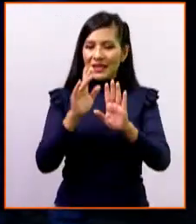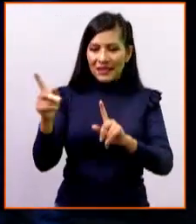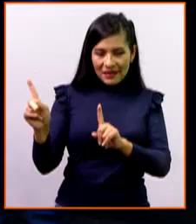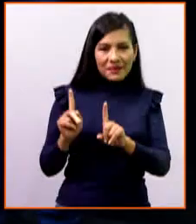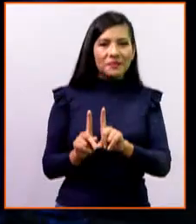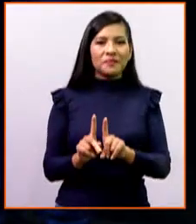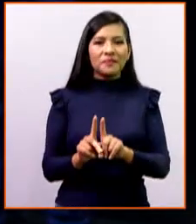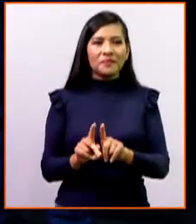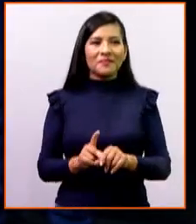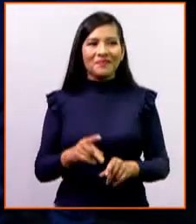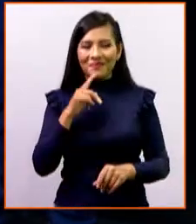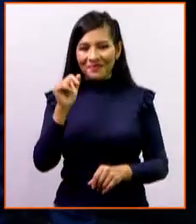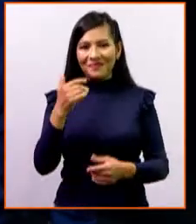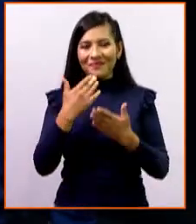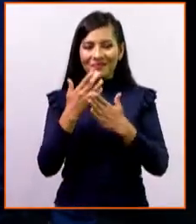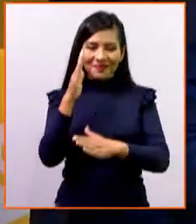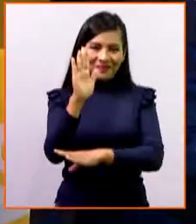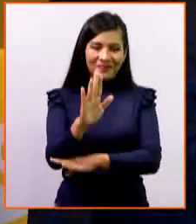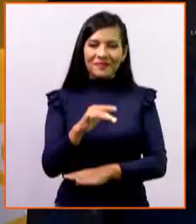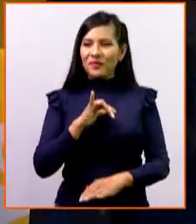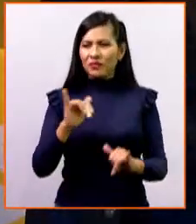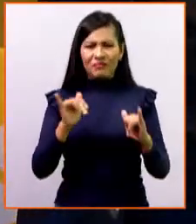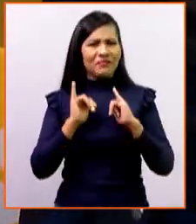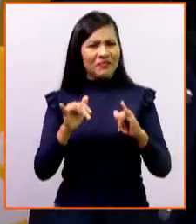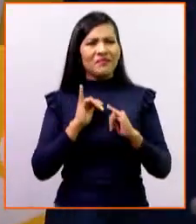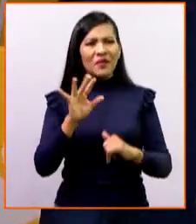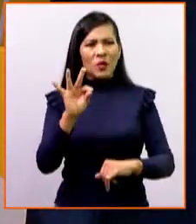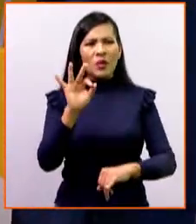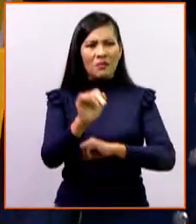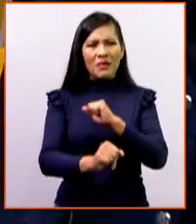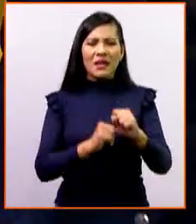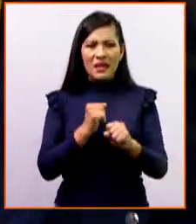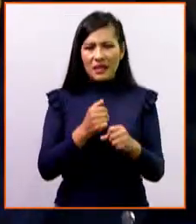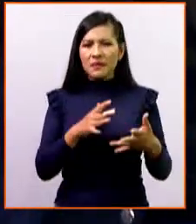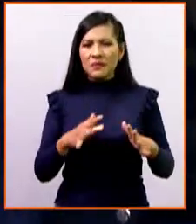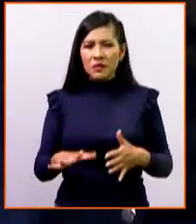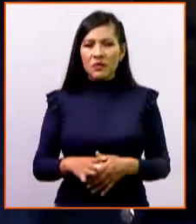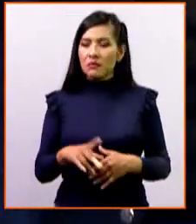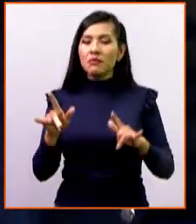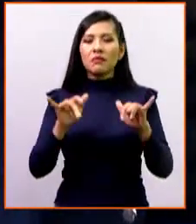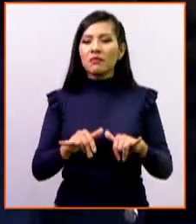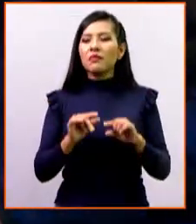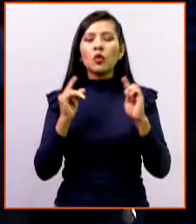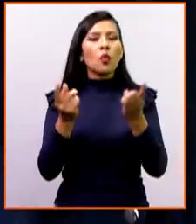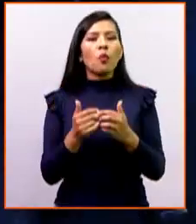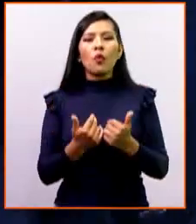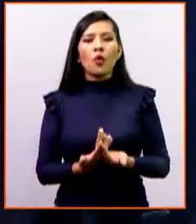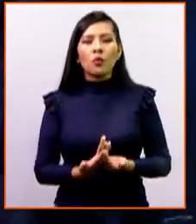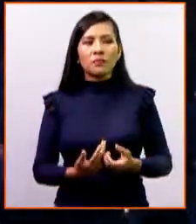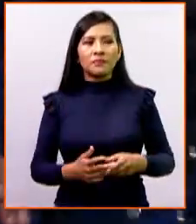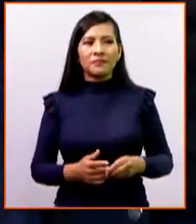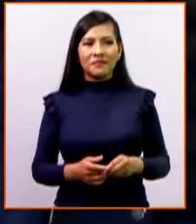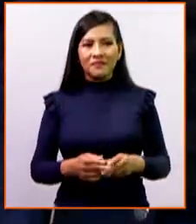¿Cuánto tiempo? ¿Cómo están? Buenas tardes. Igual debe estar 9 años. ¿9 años? Sí, por lo menos. ¿Y ahí cómo es estar en Janet y su banda Caliente? Bien,